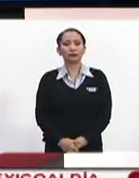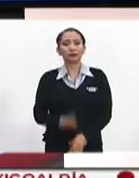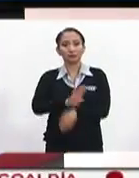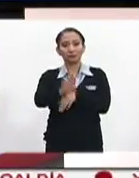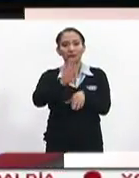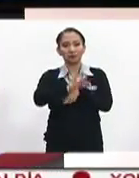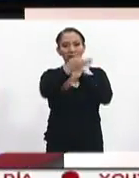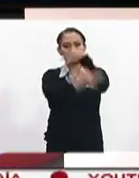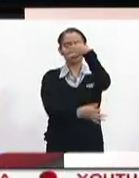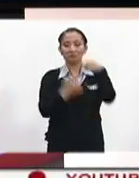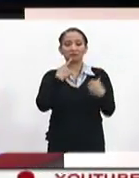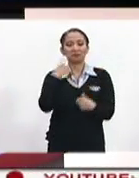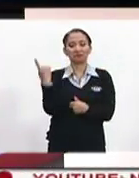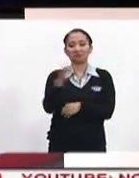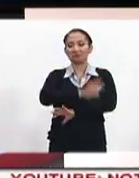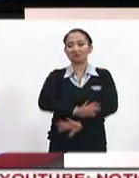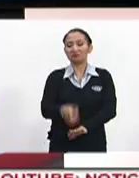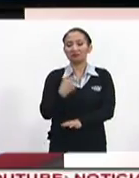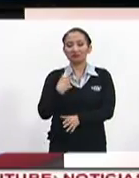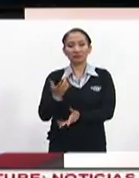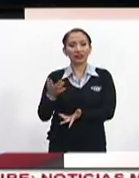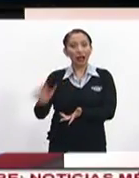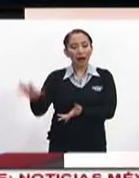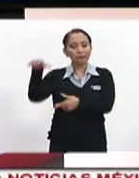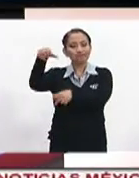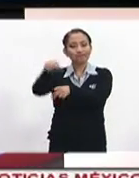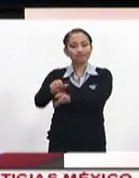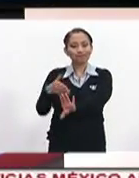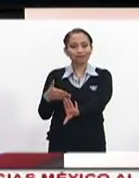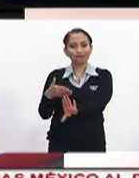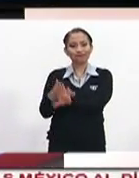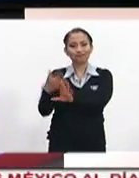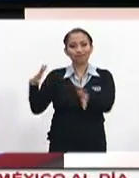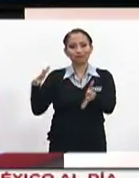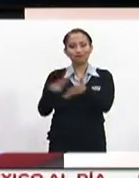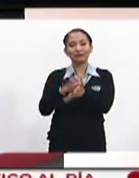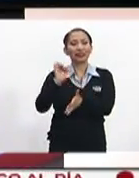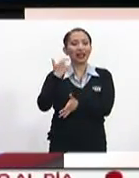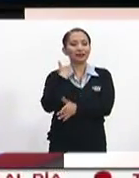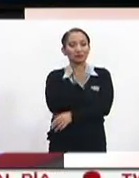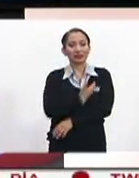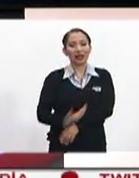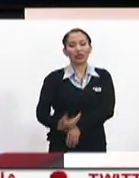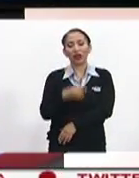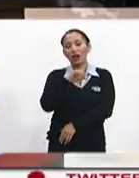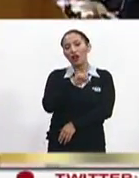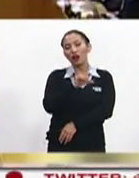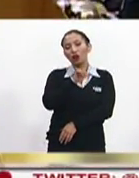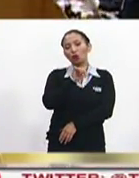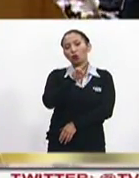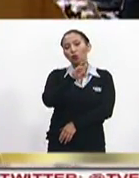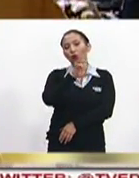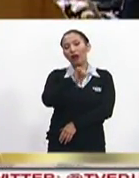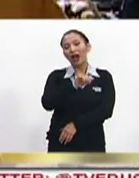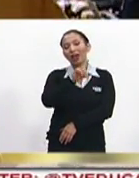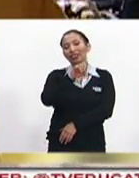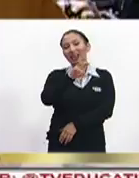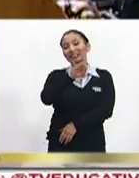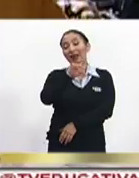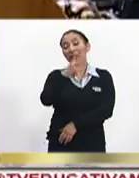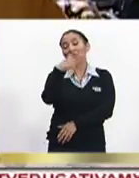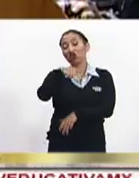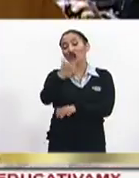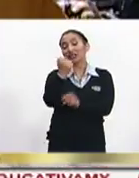Y en Brasil, un juez emitió ya una orden de aprehensión de prisión contra el expresidente Luis Ignacio Lula da Silva, que está